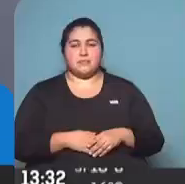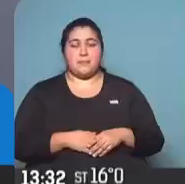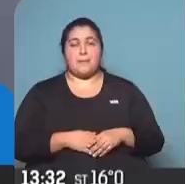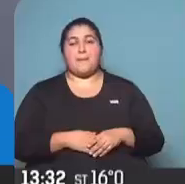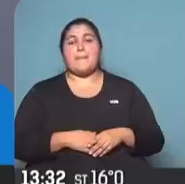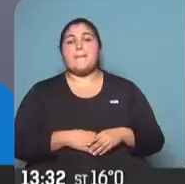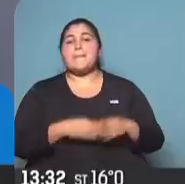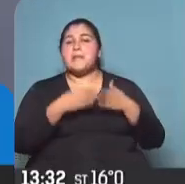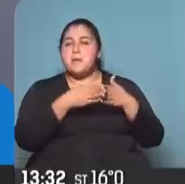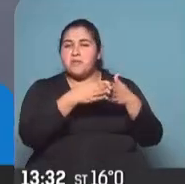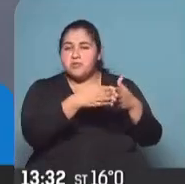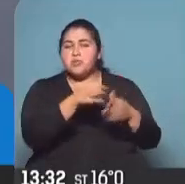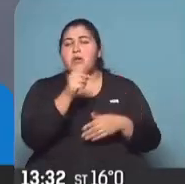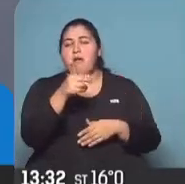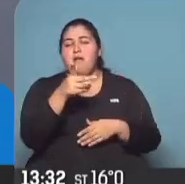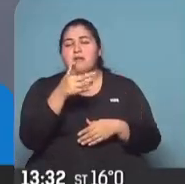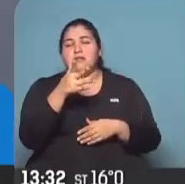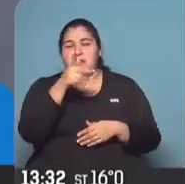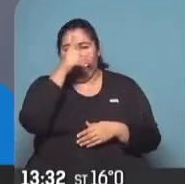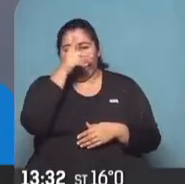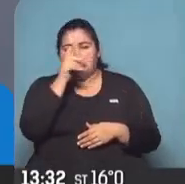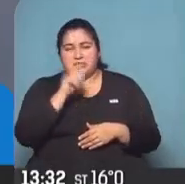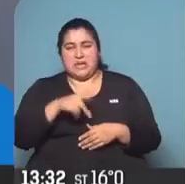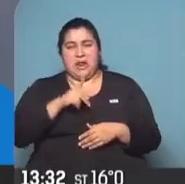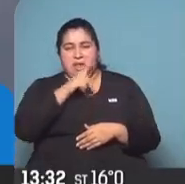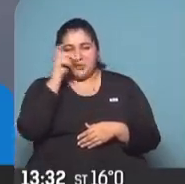la autoridad de la ciudad